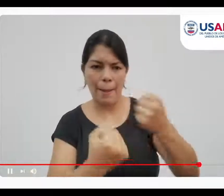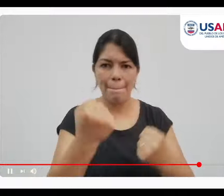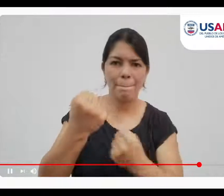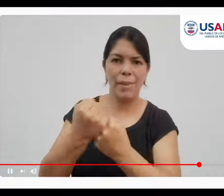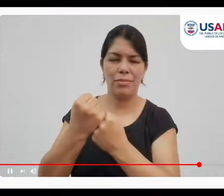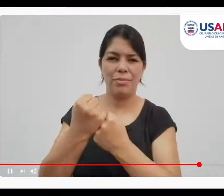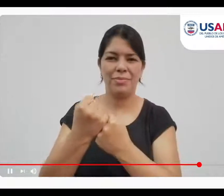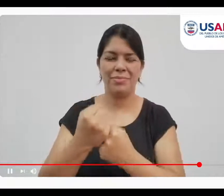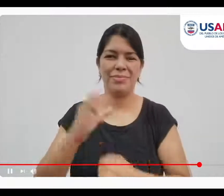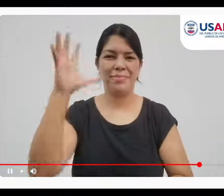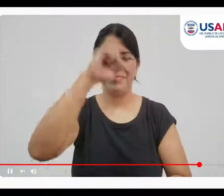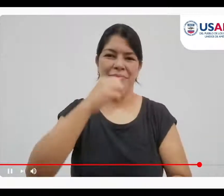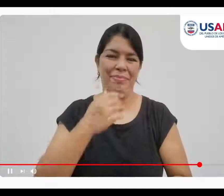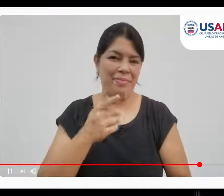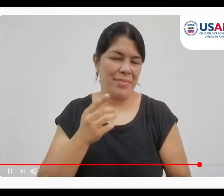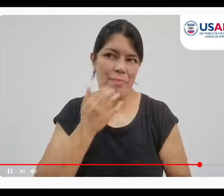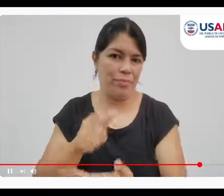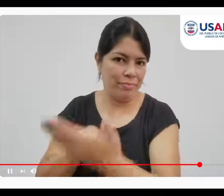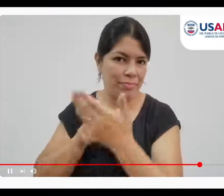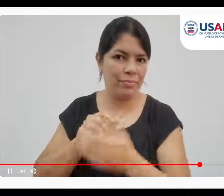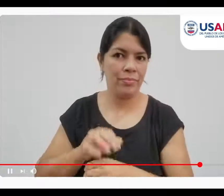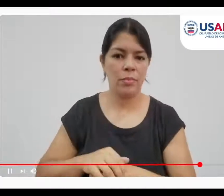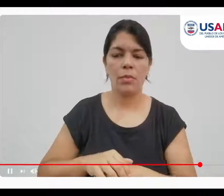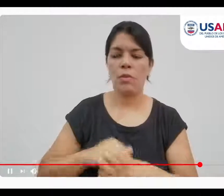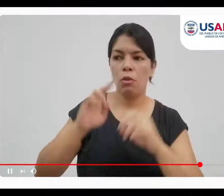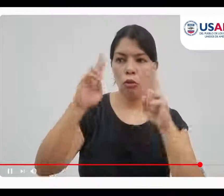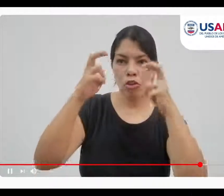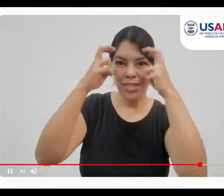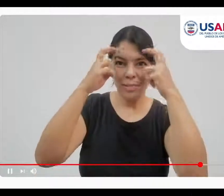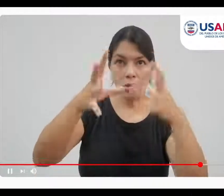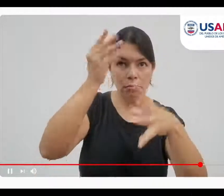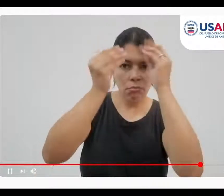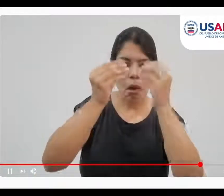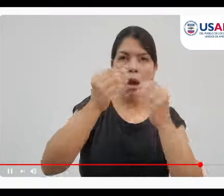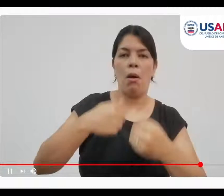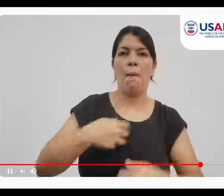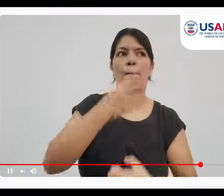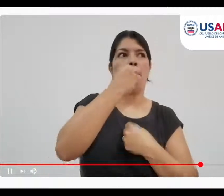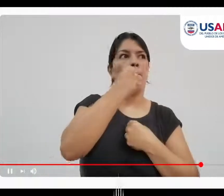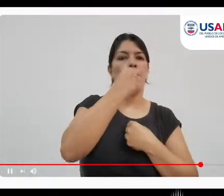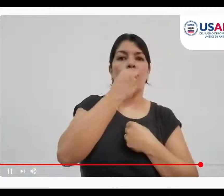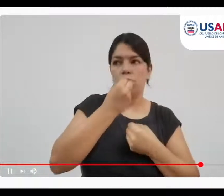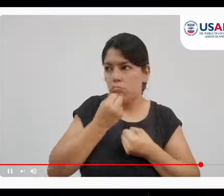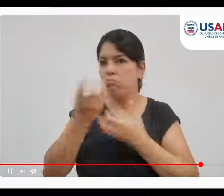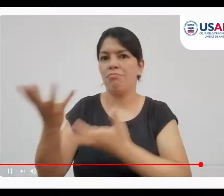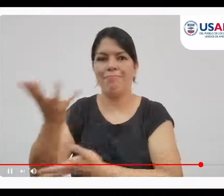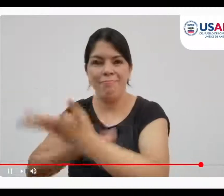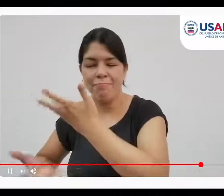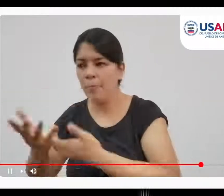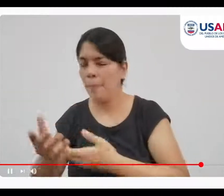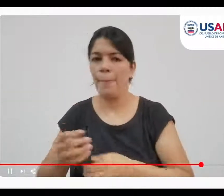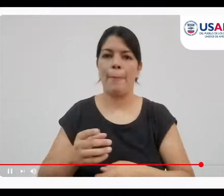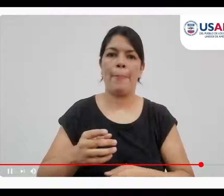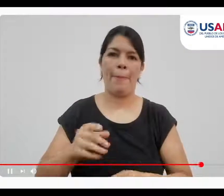Un claro ejemplo es la transferencia de conocimientos para generar nuevos ingresos y una mejor calidad de vida. Esa es mi lucha de que